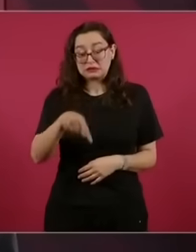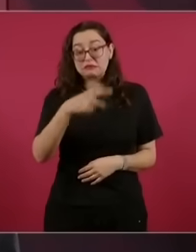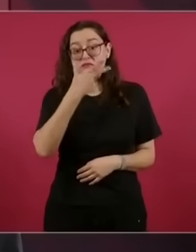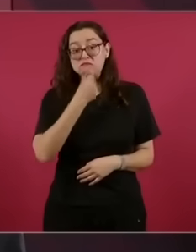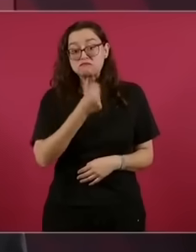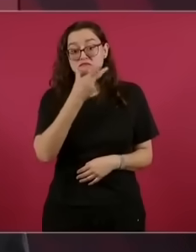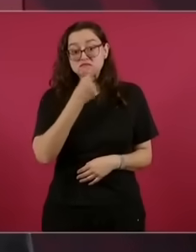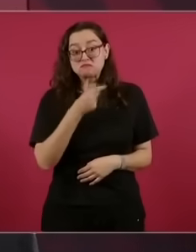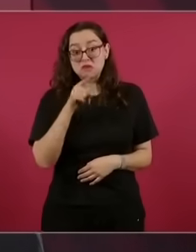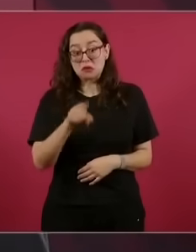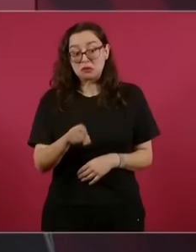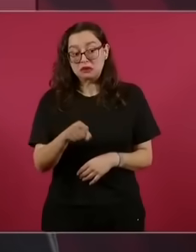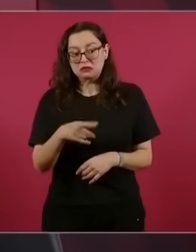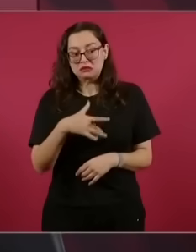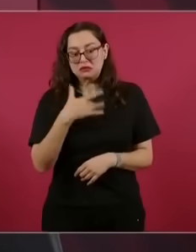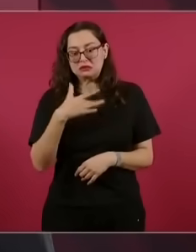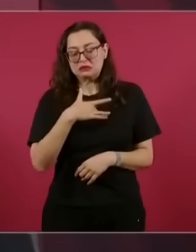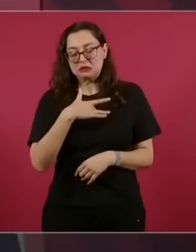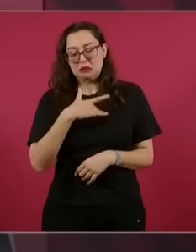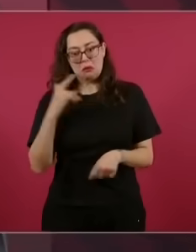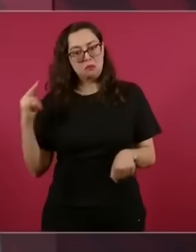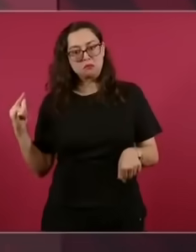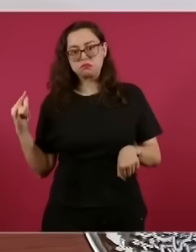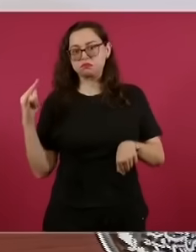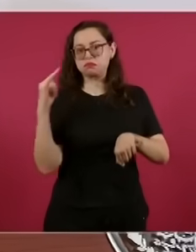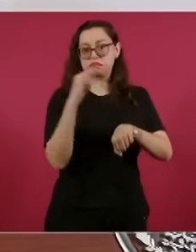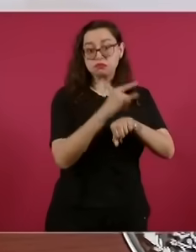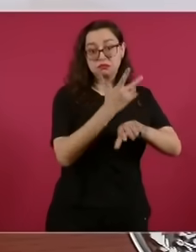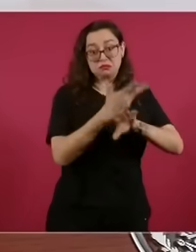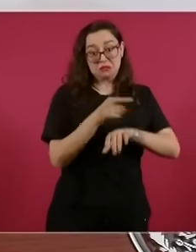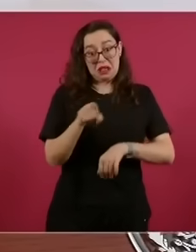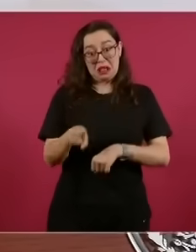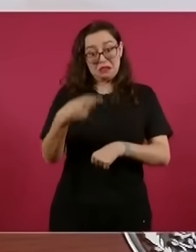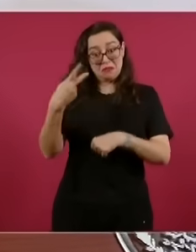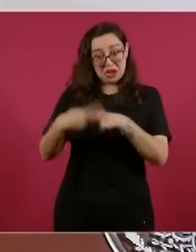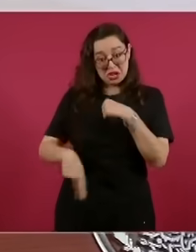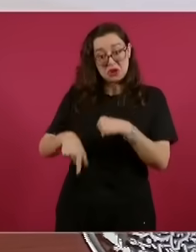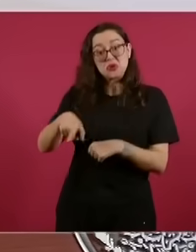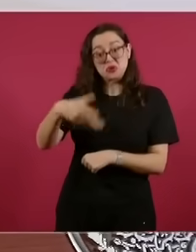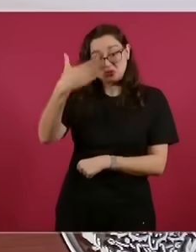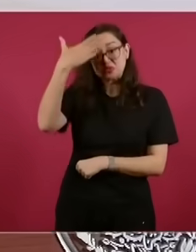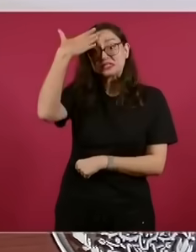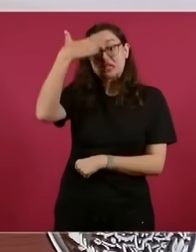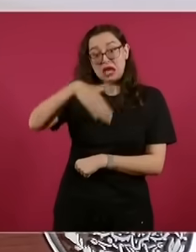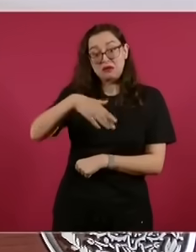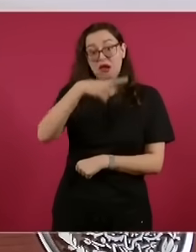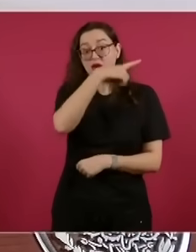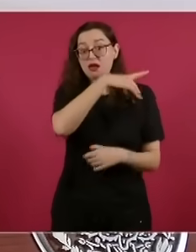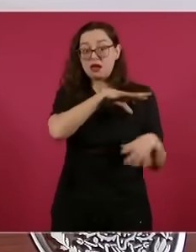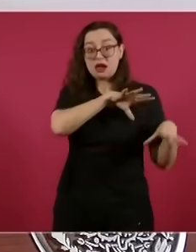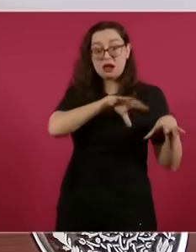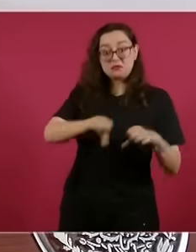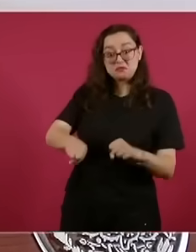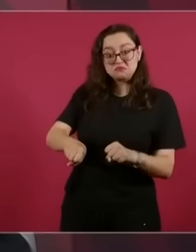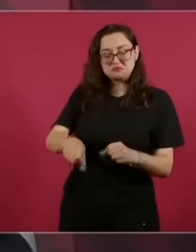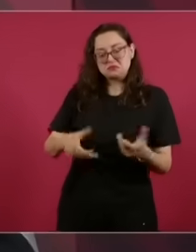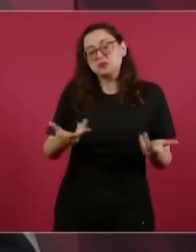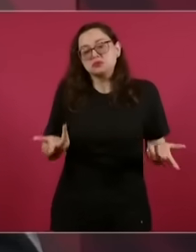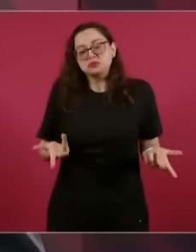Unidos y allá capturarlo, pues este significa un